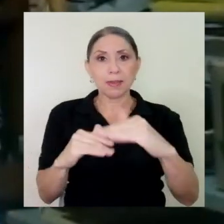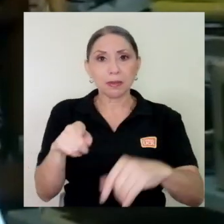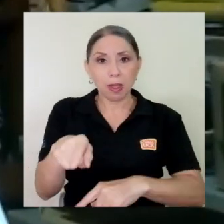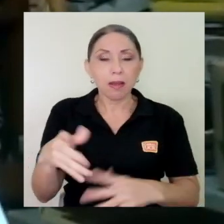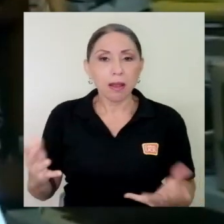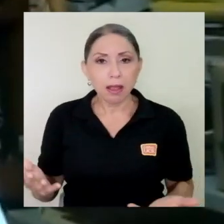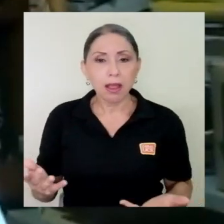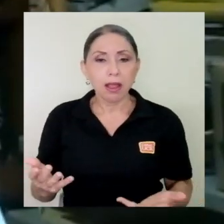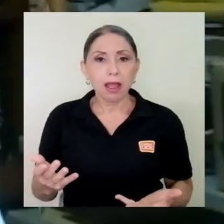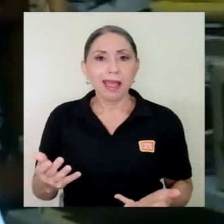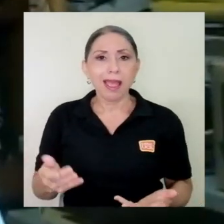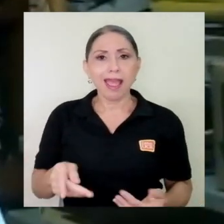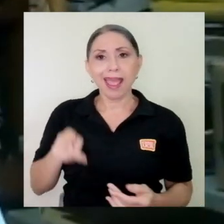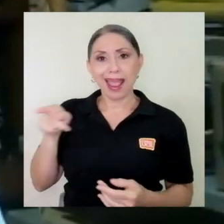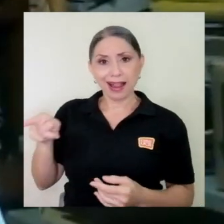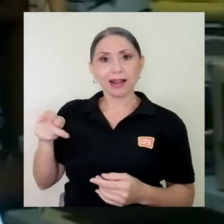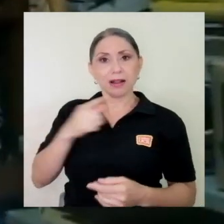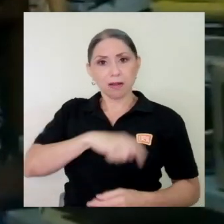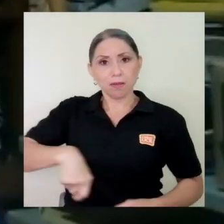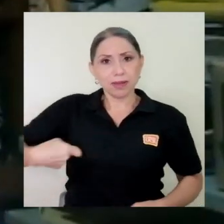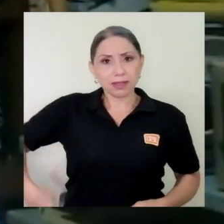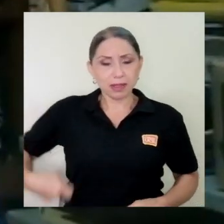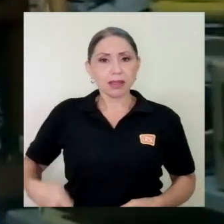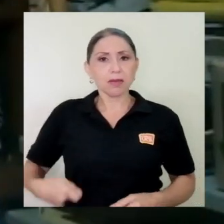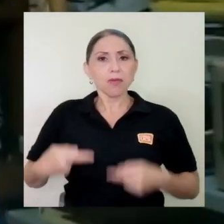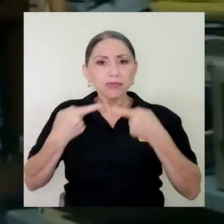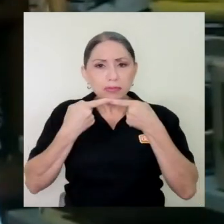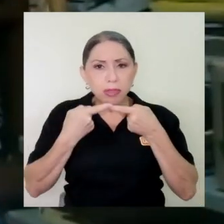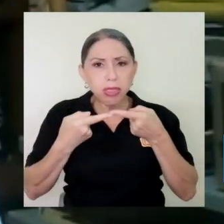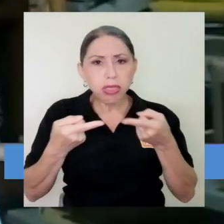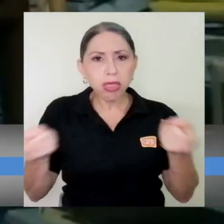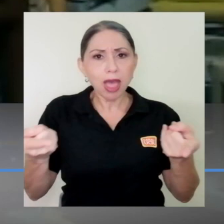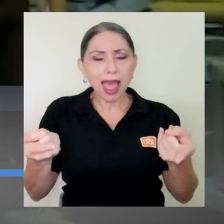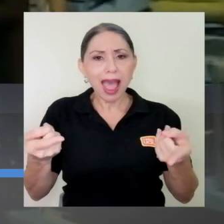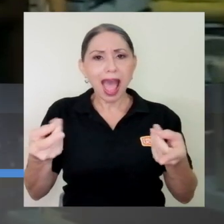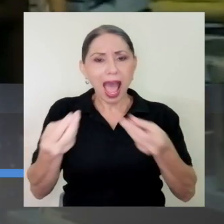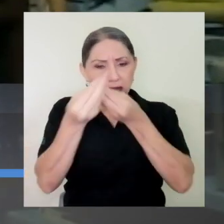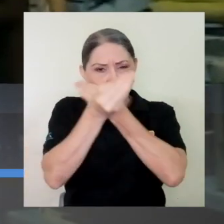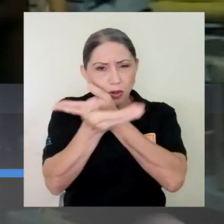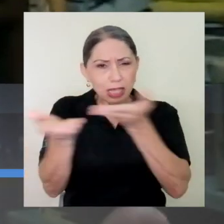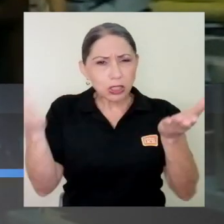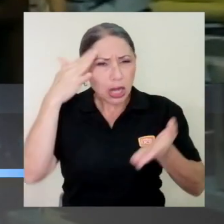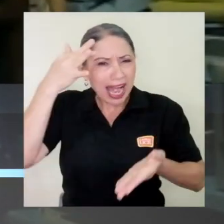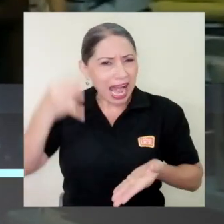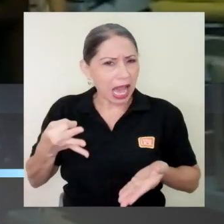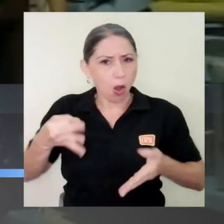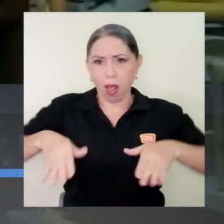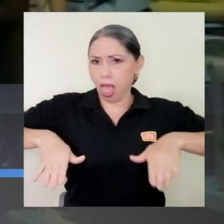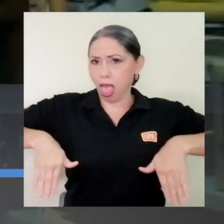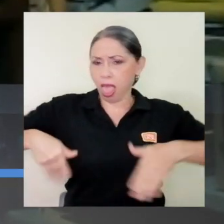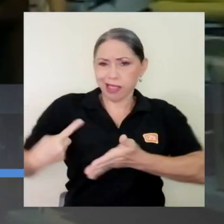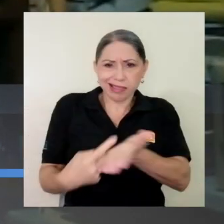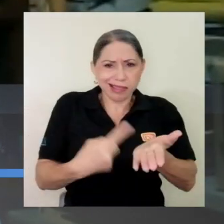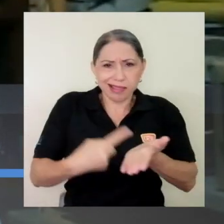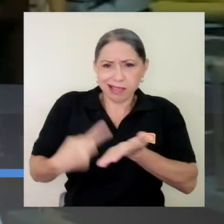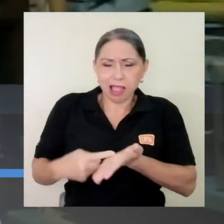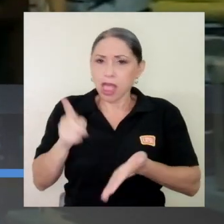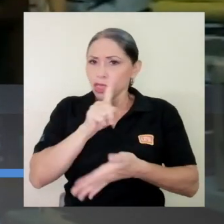¿verdad? Hace un anuncio que creo no se ha discutido y no se ha estudiado